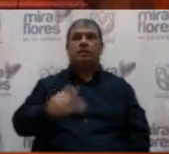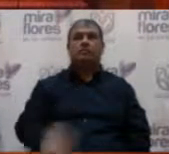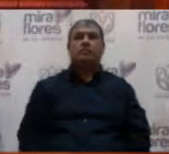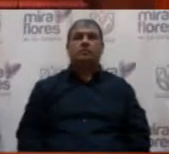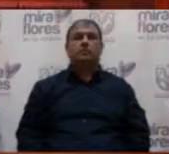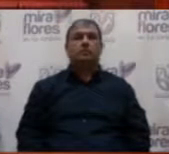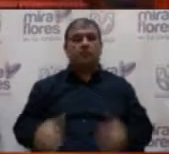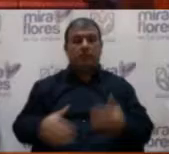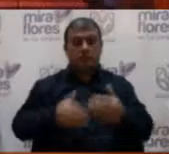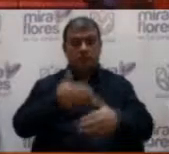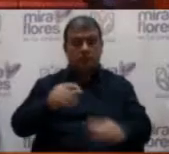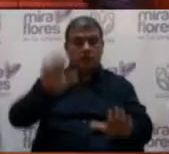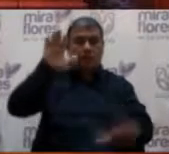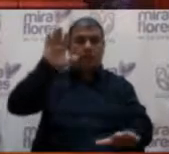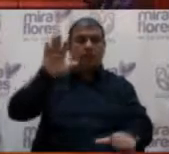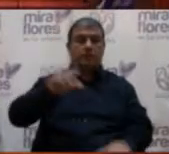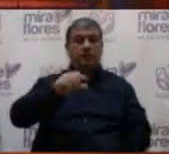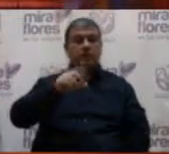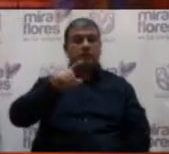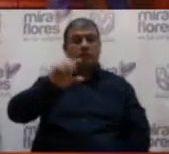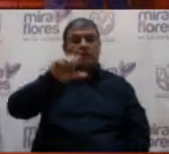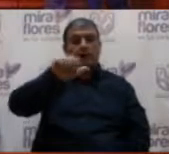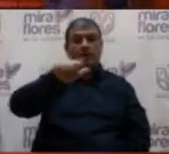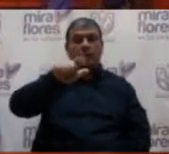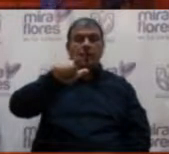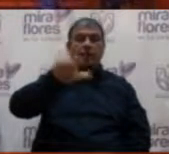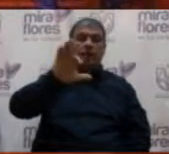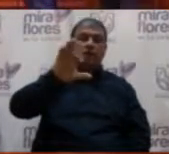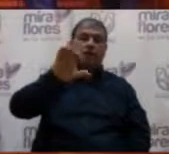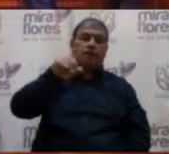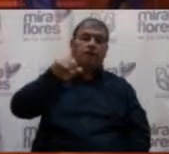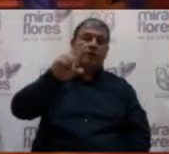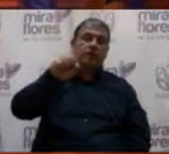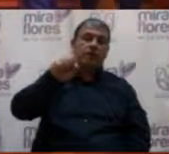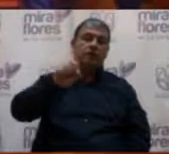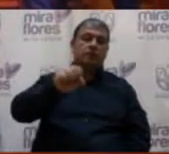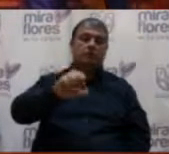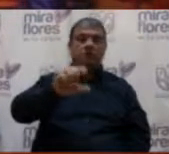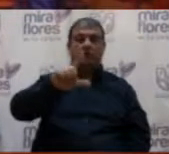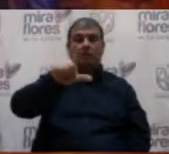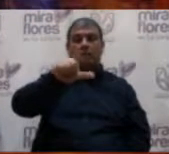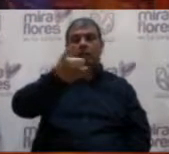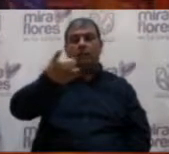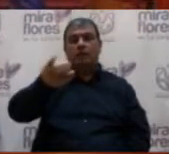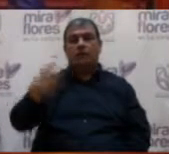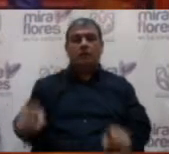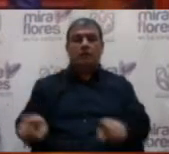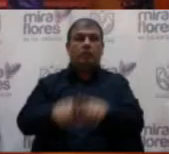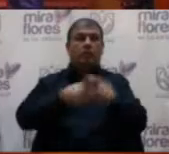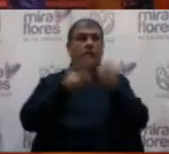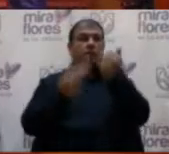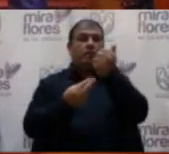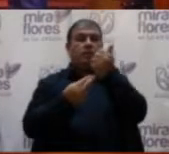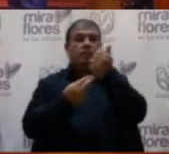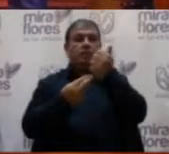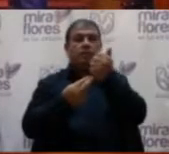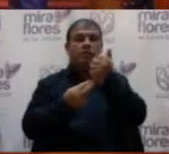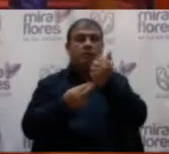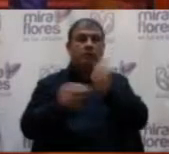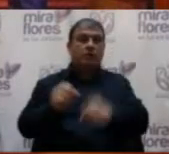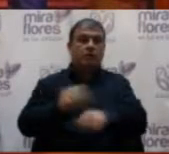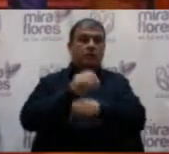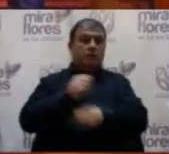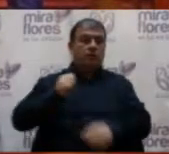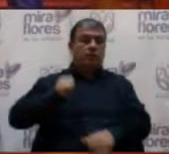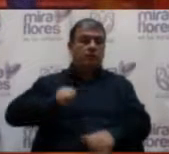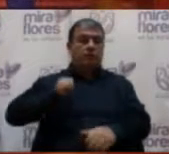Se va a proceder a la juramentación del señor Alfredo Esteban Lee Gabriel como regidor del Consejo Municipal de Miraflores a cargo del doctor